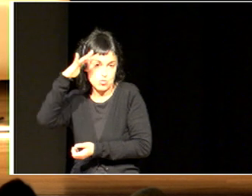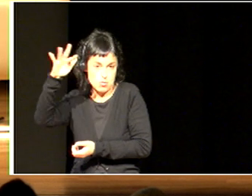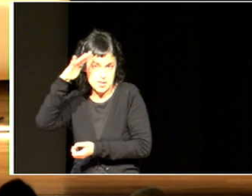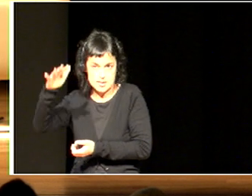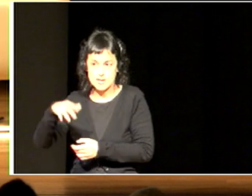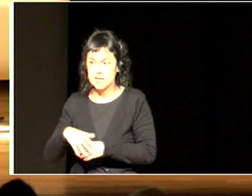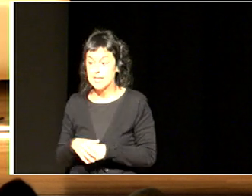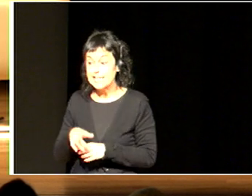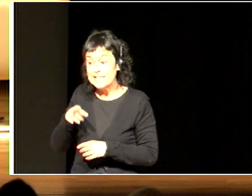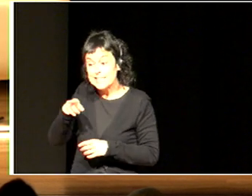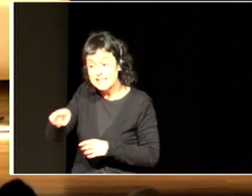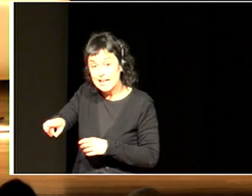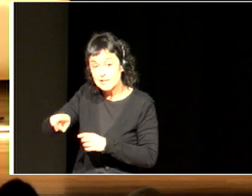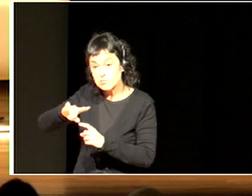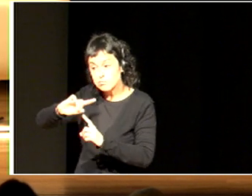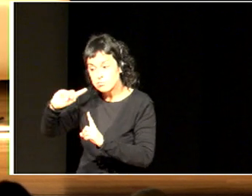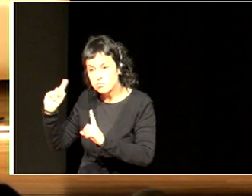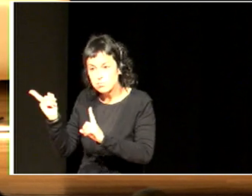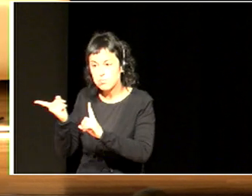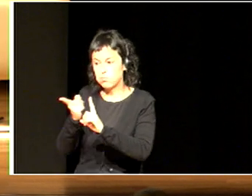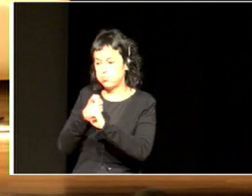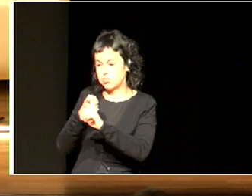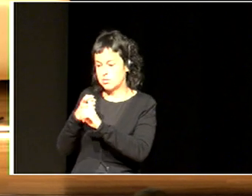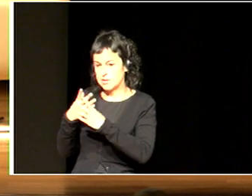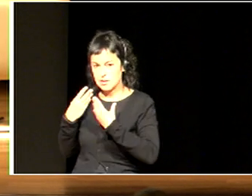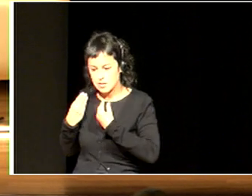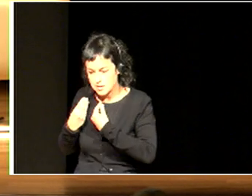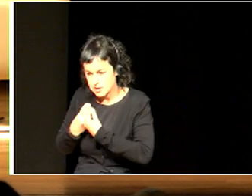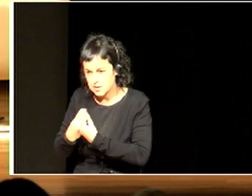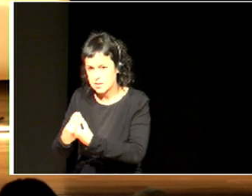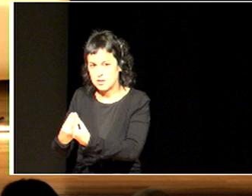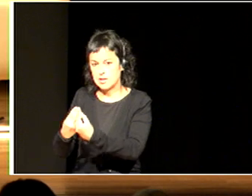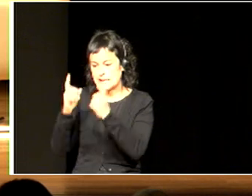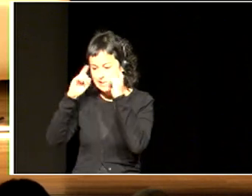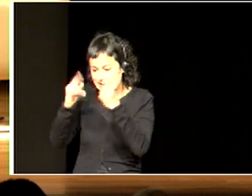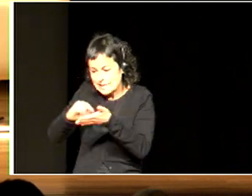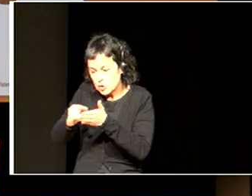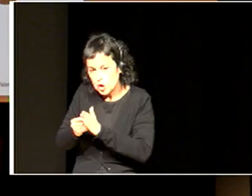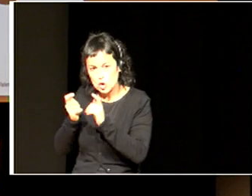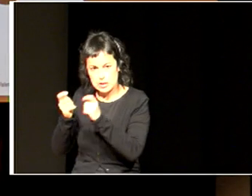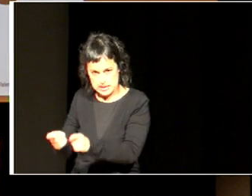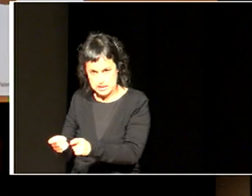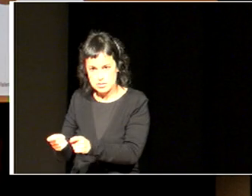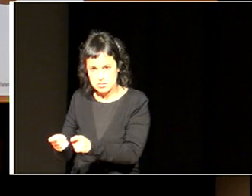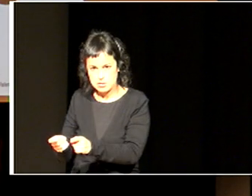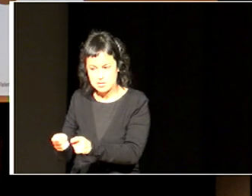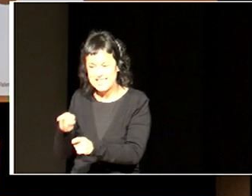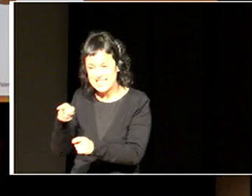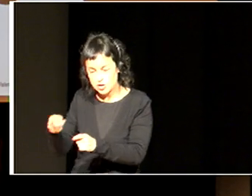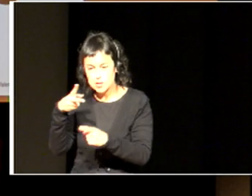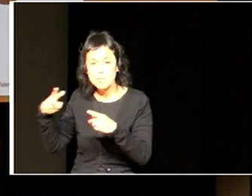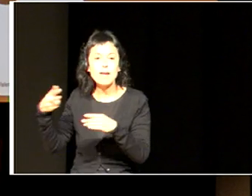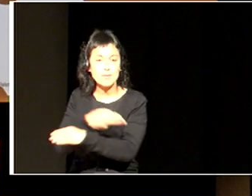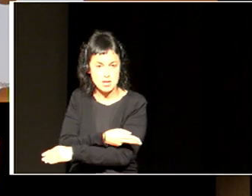se detecta se acompaña se intenta solucionar esa es la verdadera prevención de la violencia